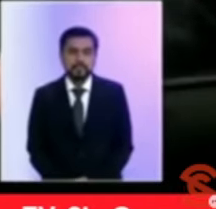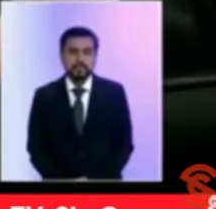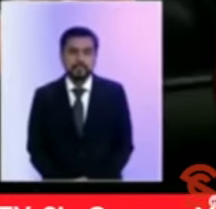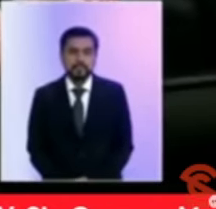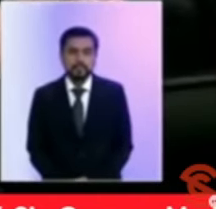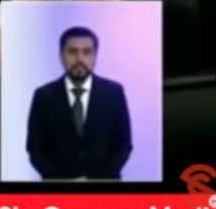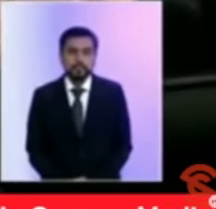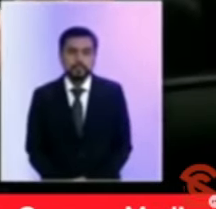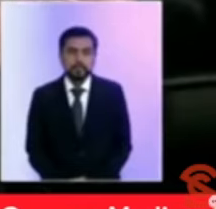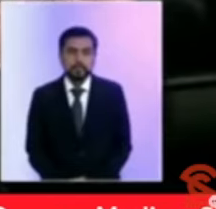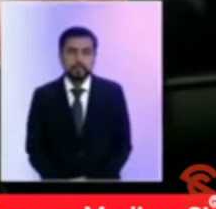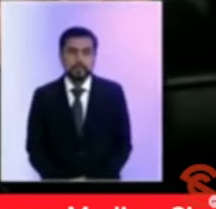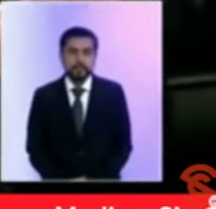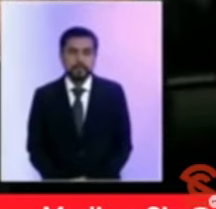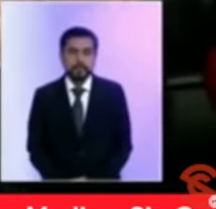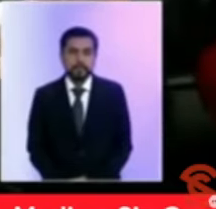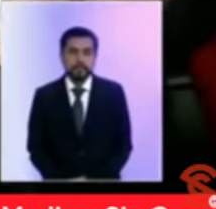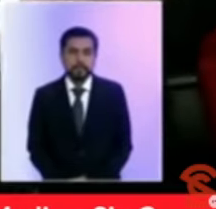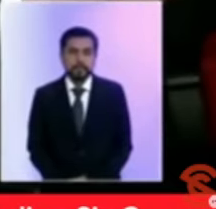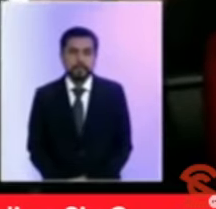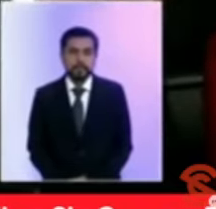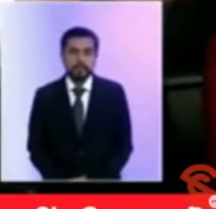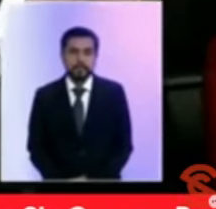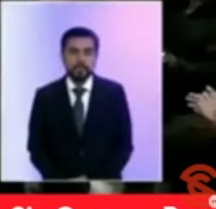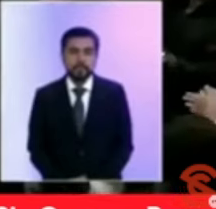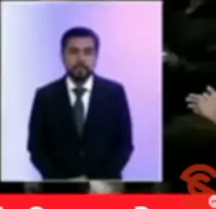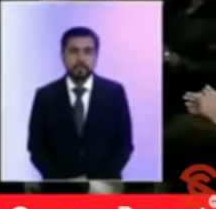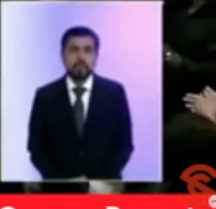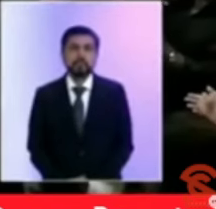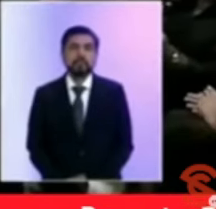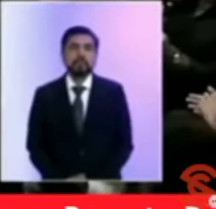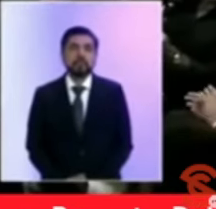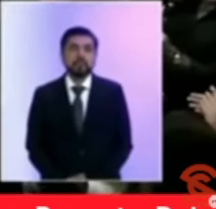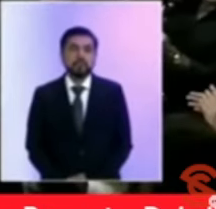oficialmente recibe su constancia